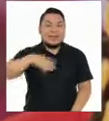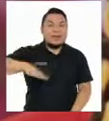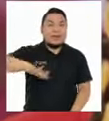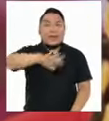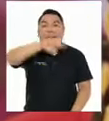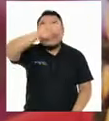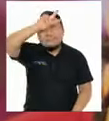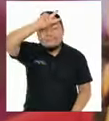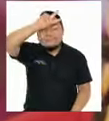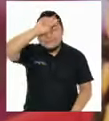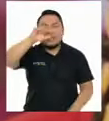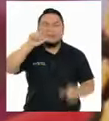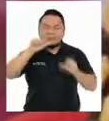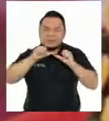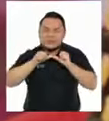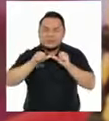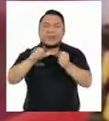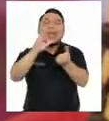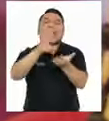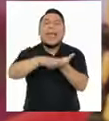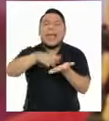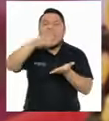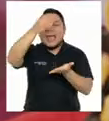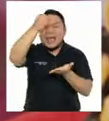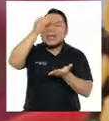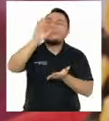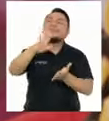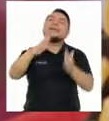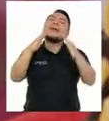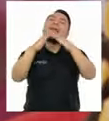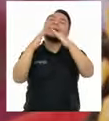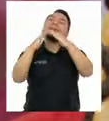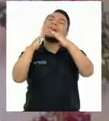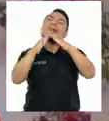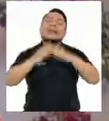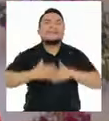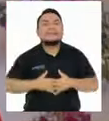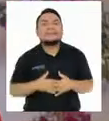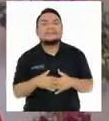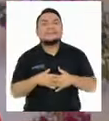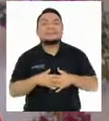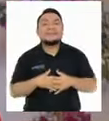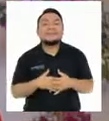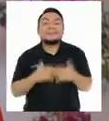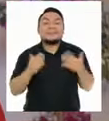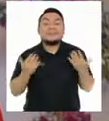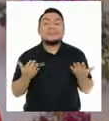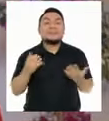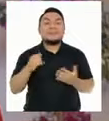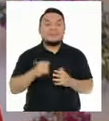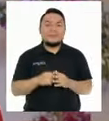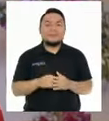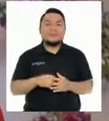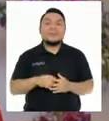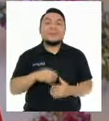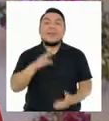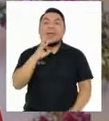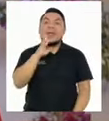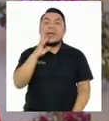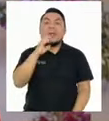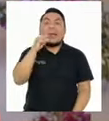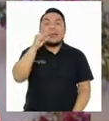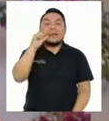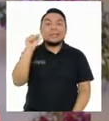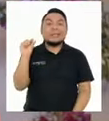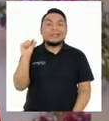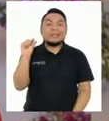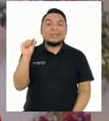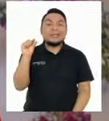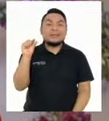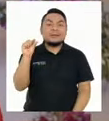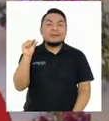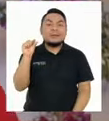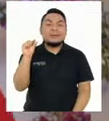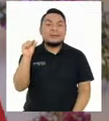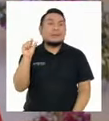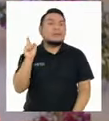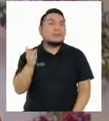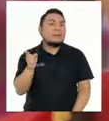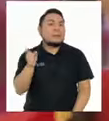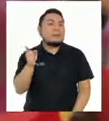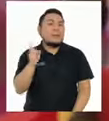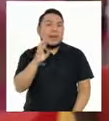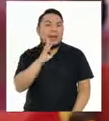país sigan aprendiendo desde casa. Perú suyu urukuna acapacuna. Huasichu